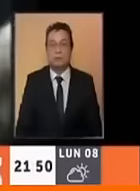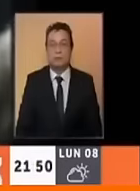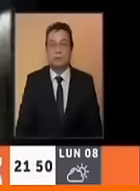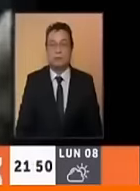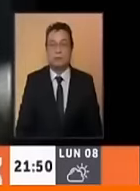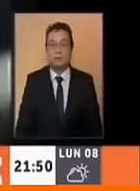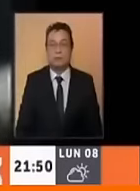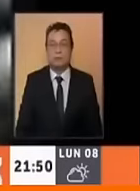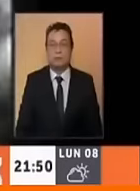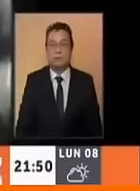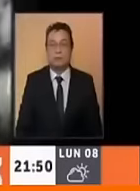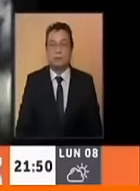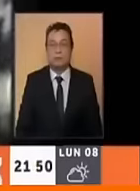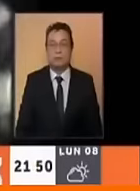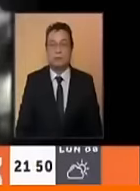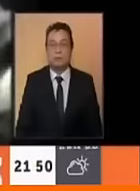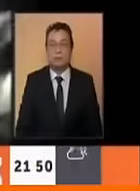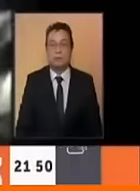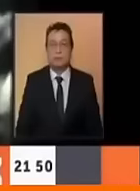¡Wow! Ahí ya se dio vuelta.